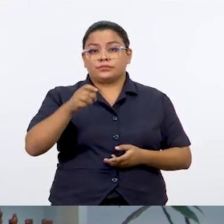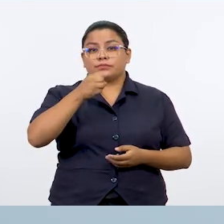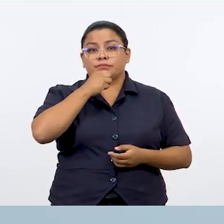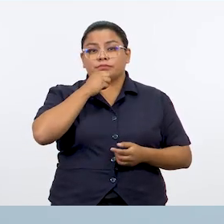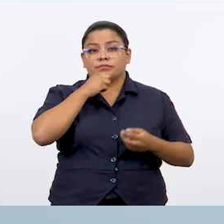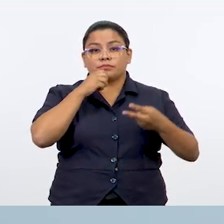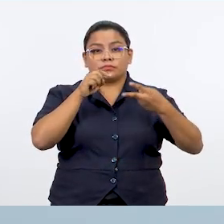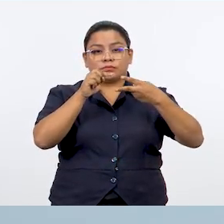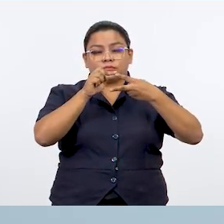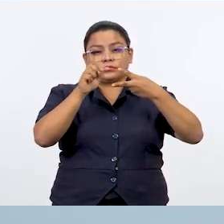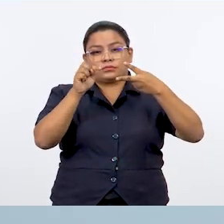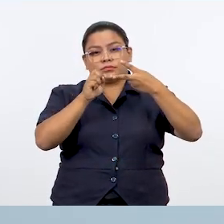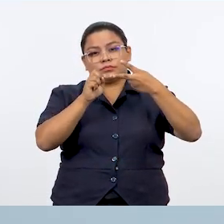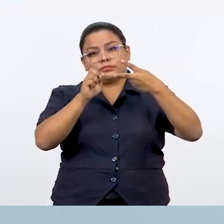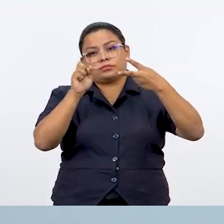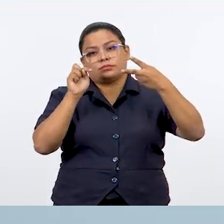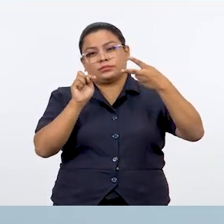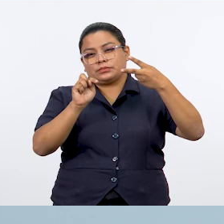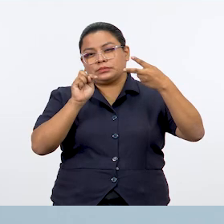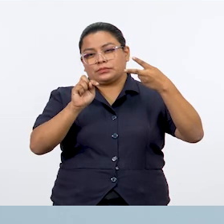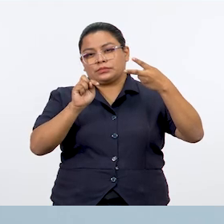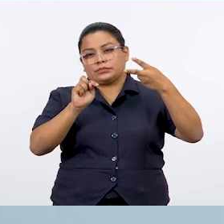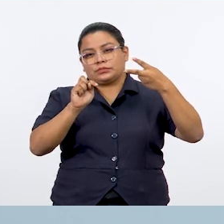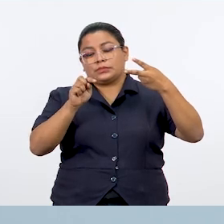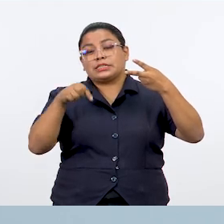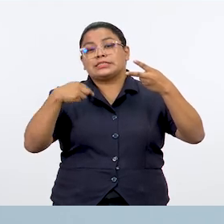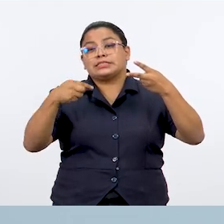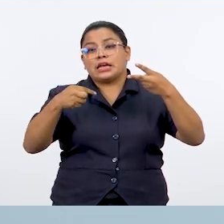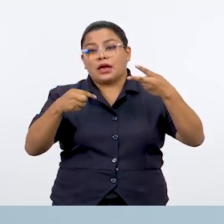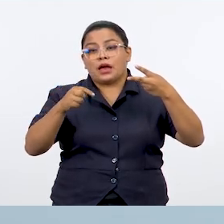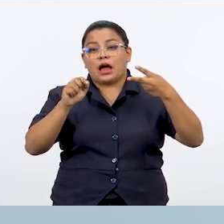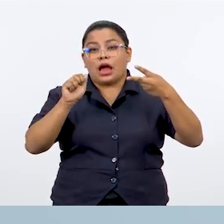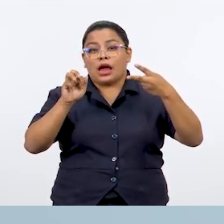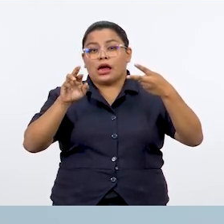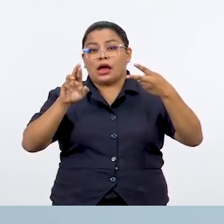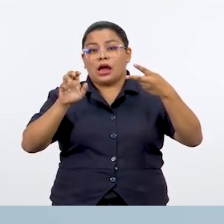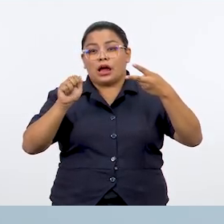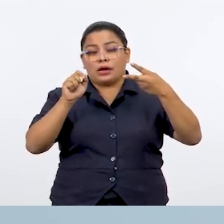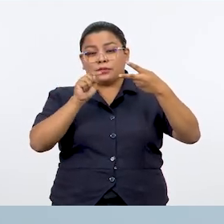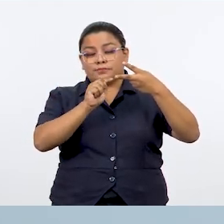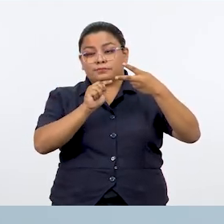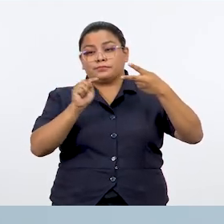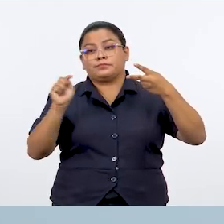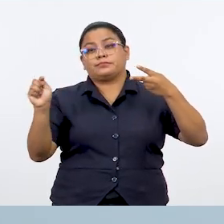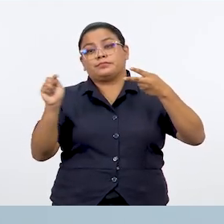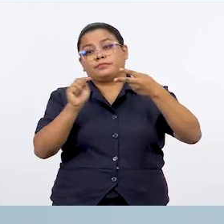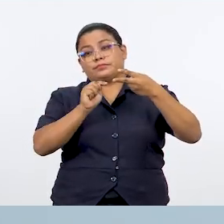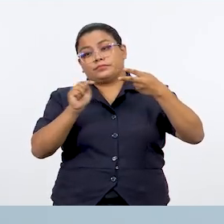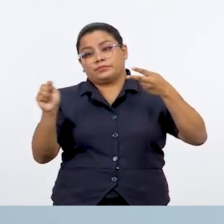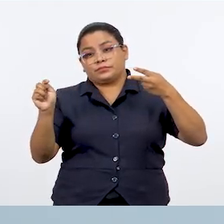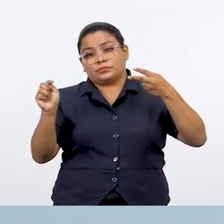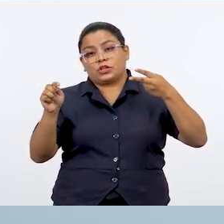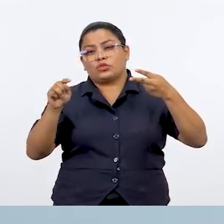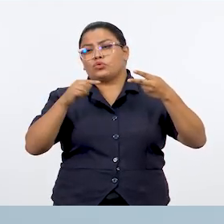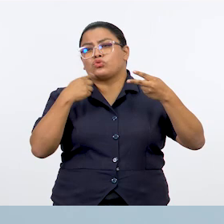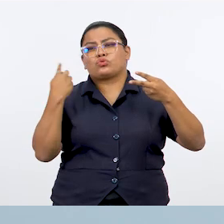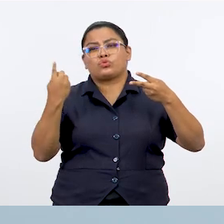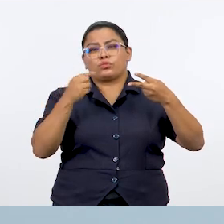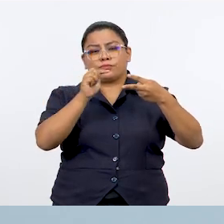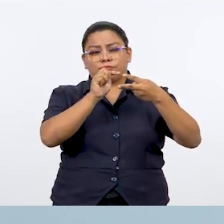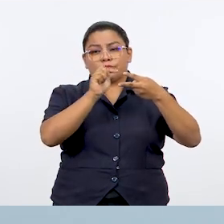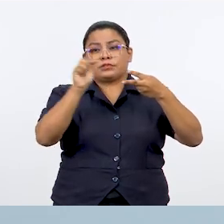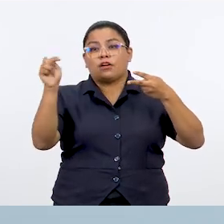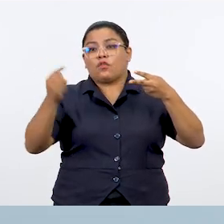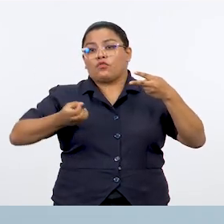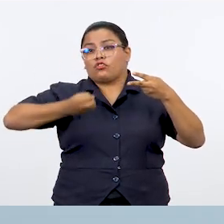la colocamos acá. Siempre lo que tiene que ver con área iría en la recta inferior y todo lo que tiene que ver